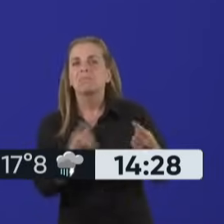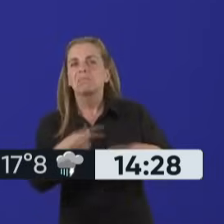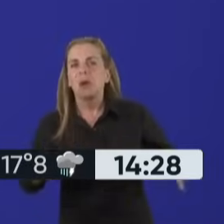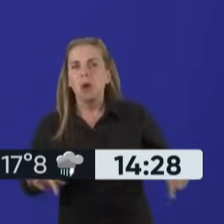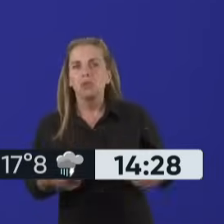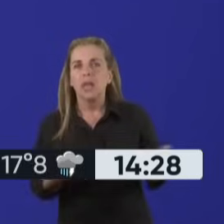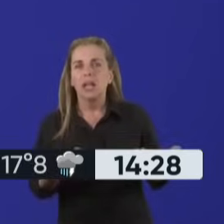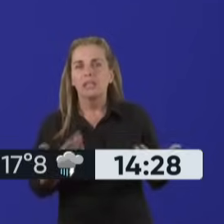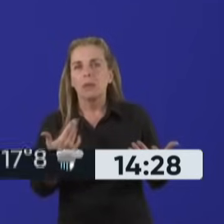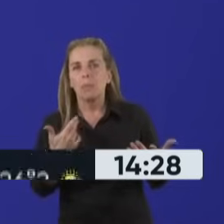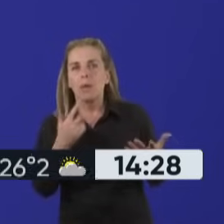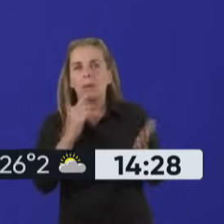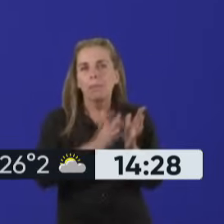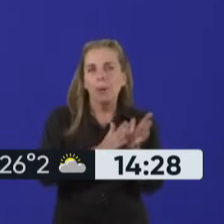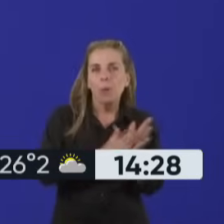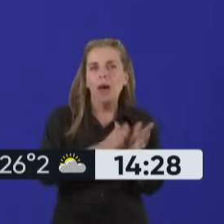hacer,